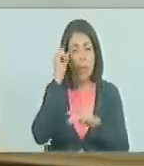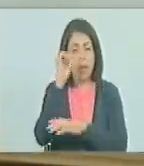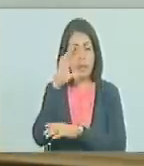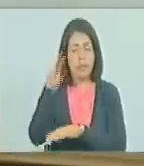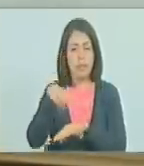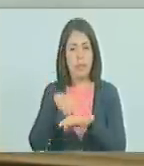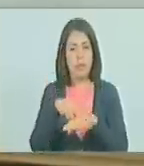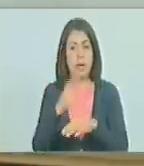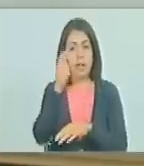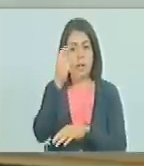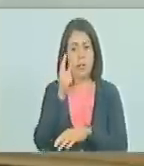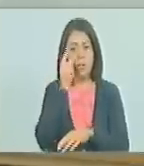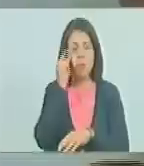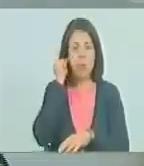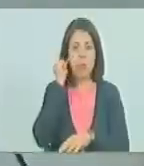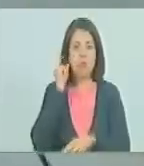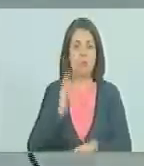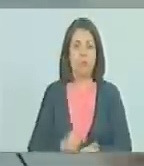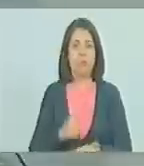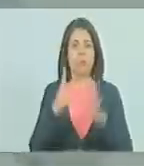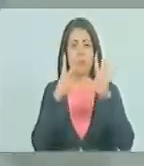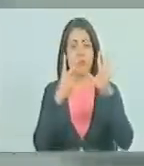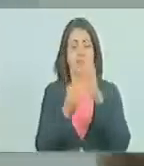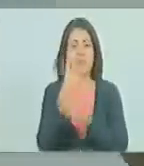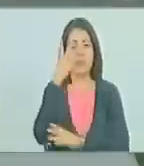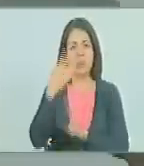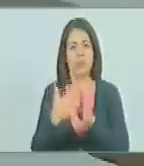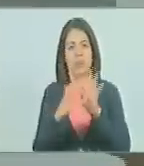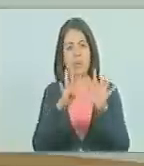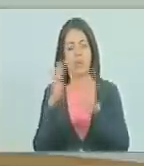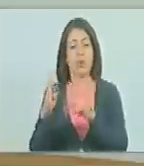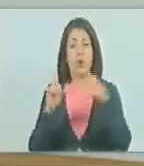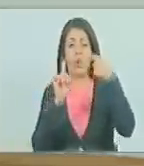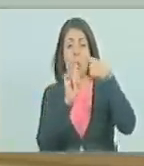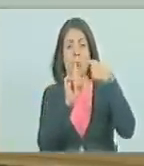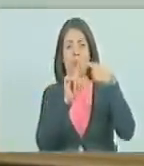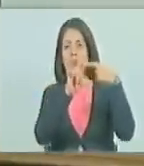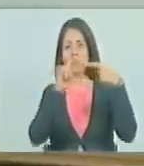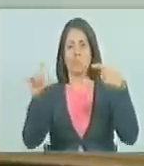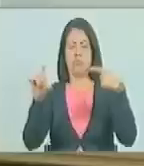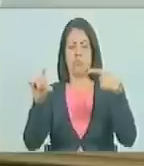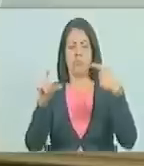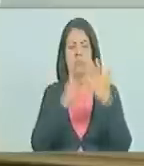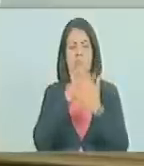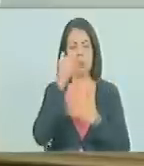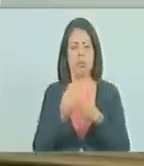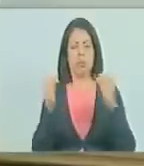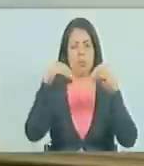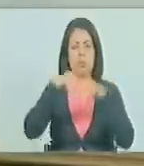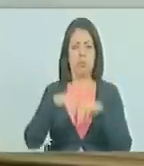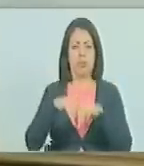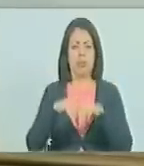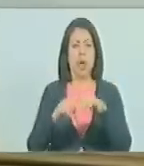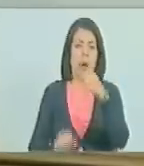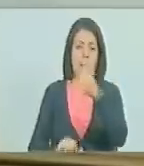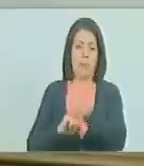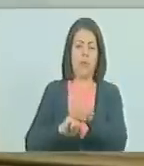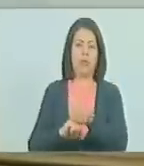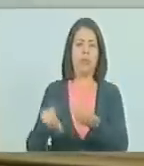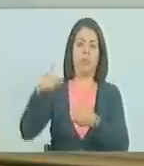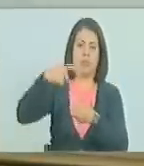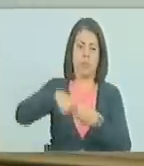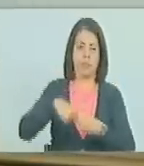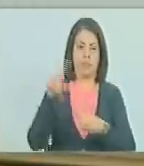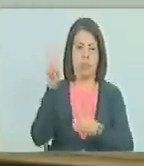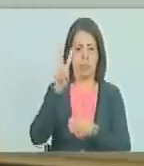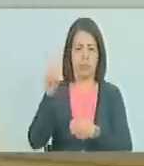queridas diputadas y queridos diputados, del 7 de mayo del 2019, el punto uno era proyecto de acuerdo en respaldo a la reincorporación